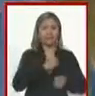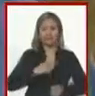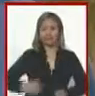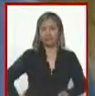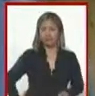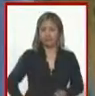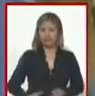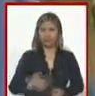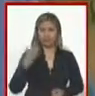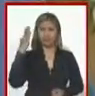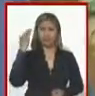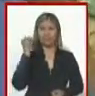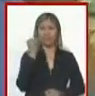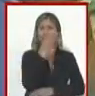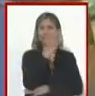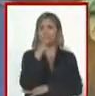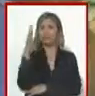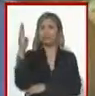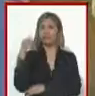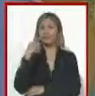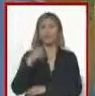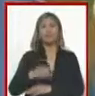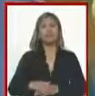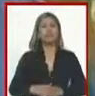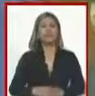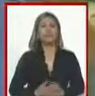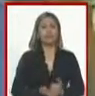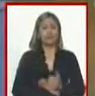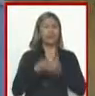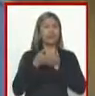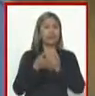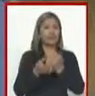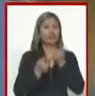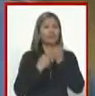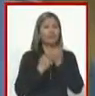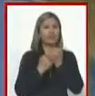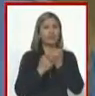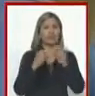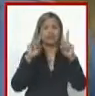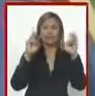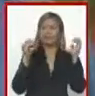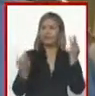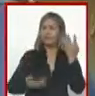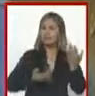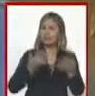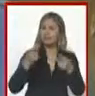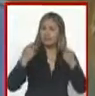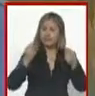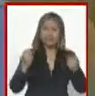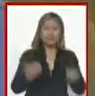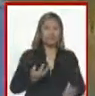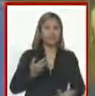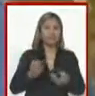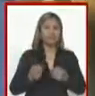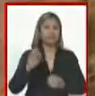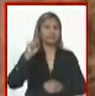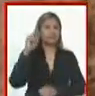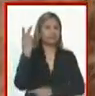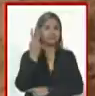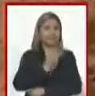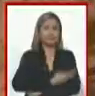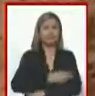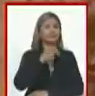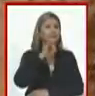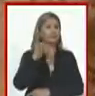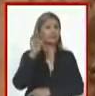gobernación. Guardabosques que están dándonos bastante apoyo en el tema del incendio que se está tratando de controlar. Estamos con el segundo día.